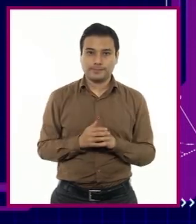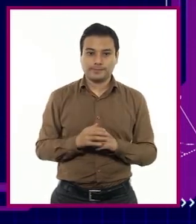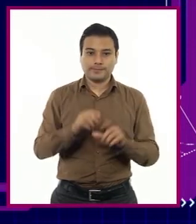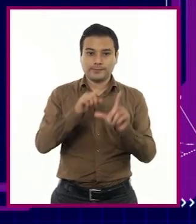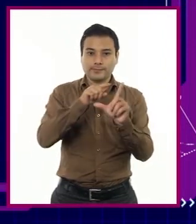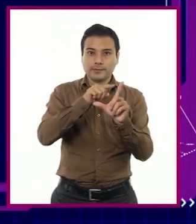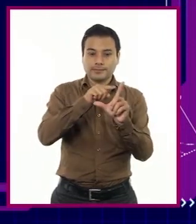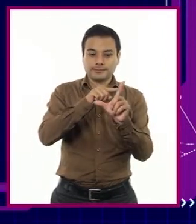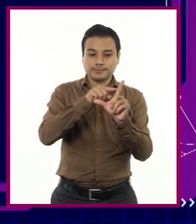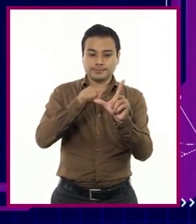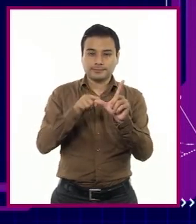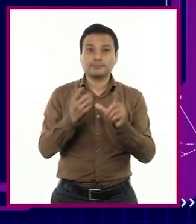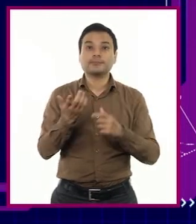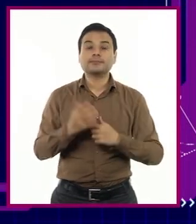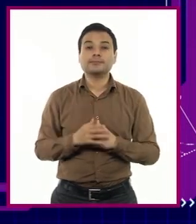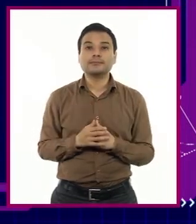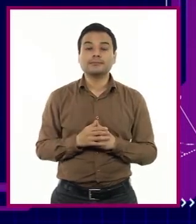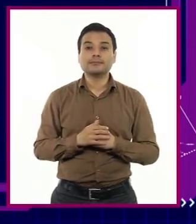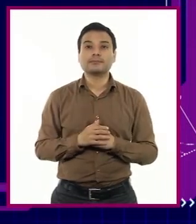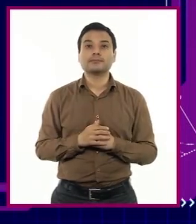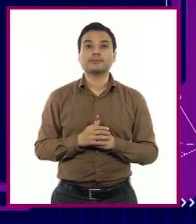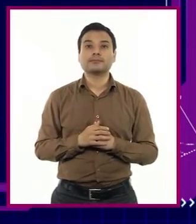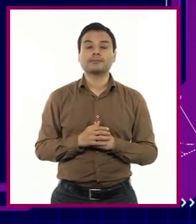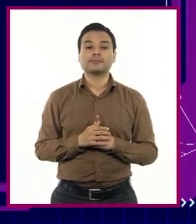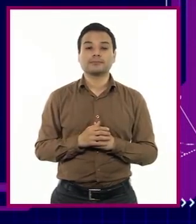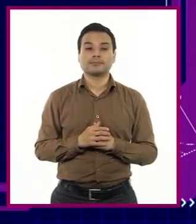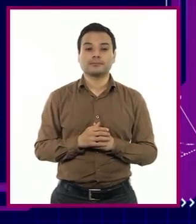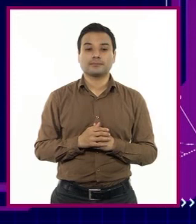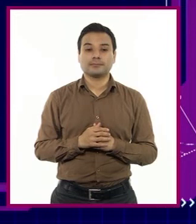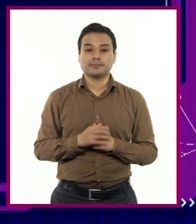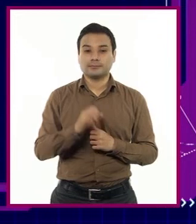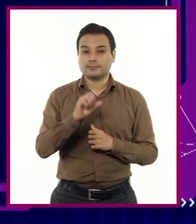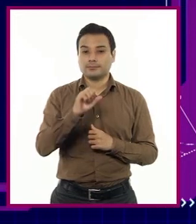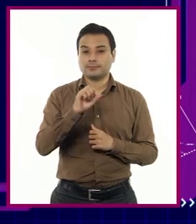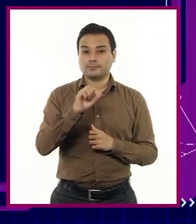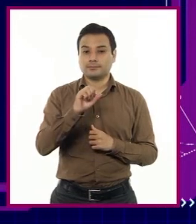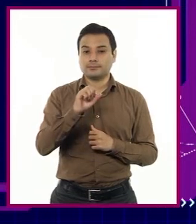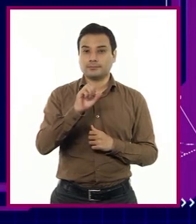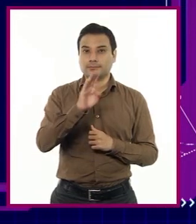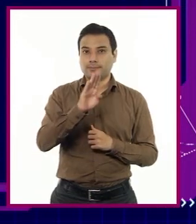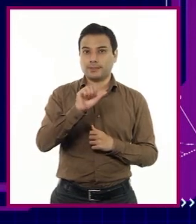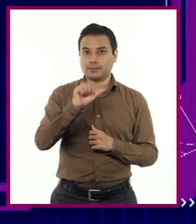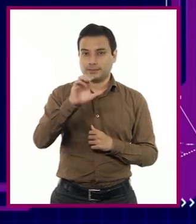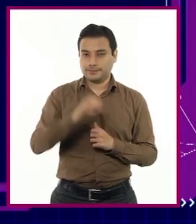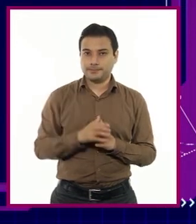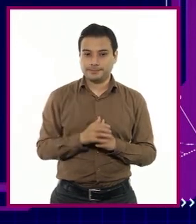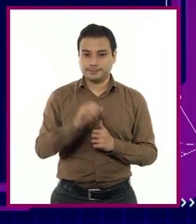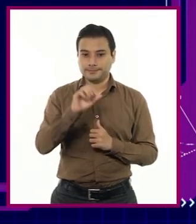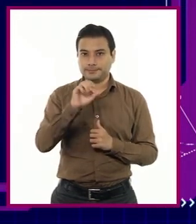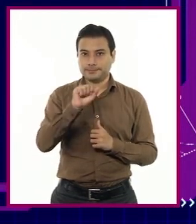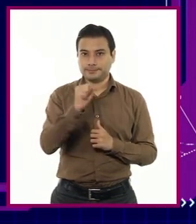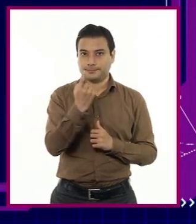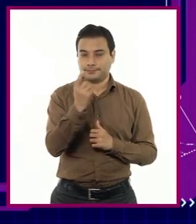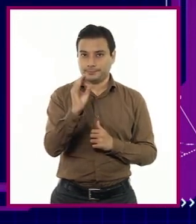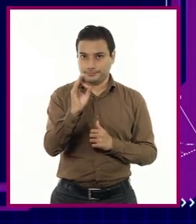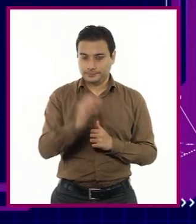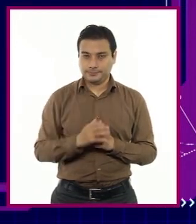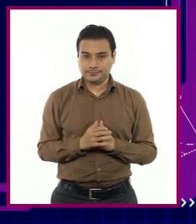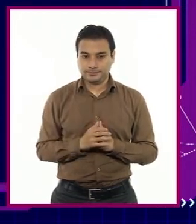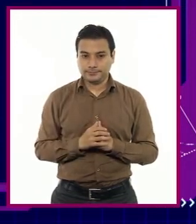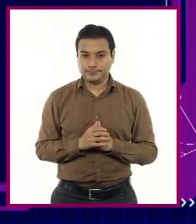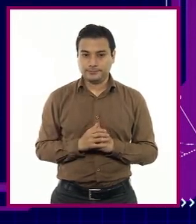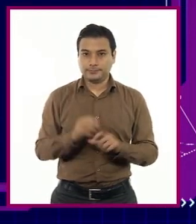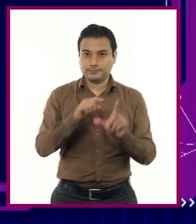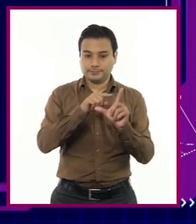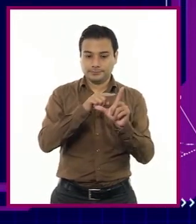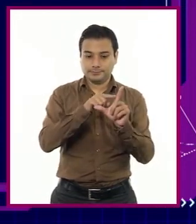que los conforman, de los cuales conocemos la medida, son el ángulo BAC, que mide 61 grados, y